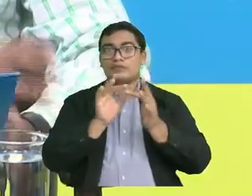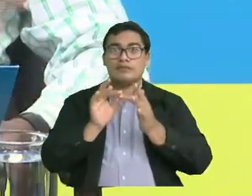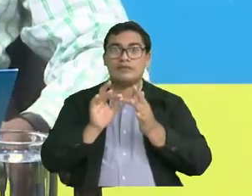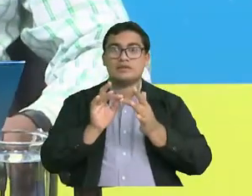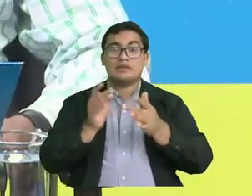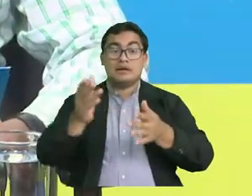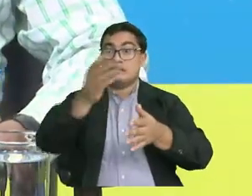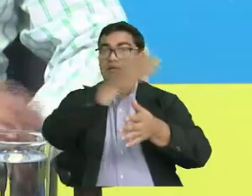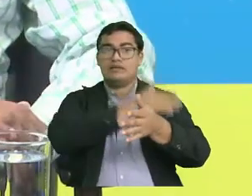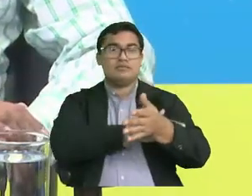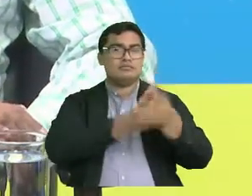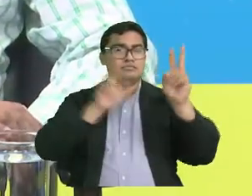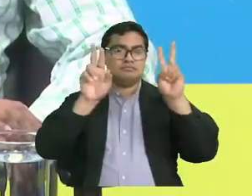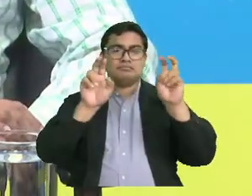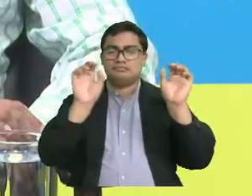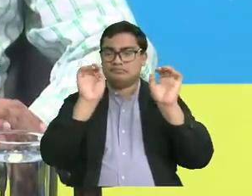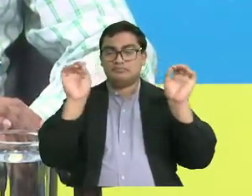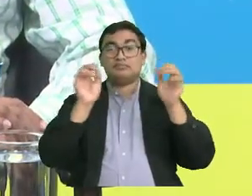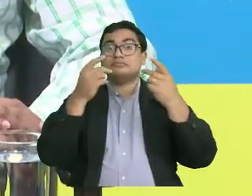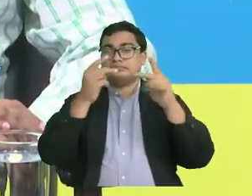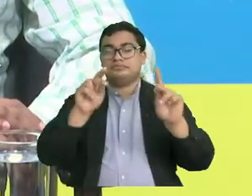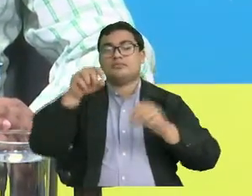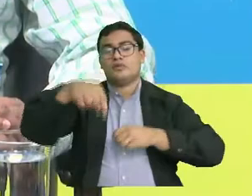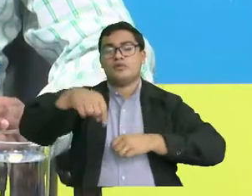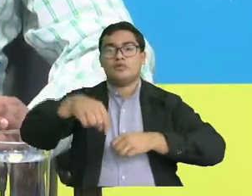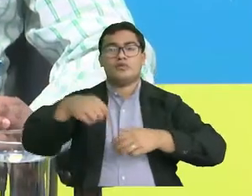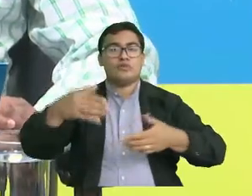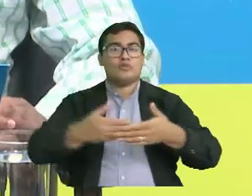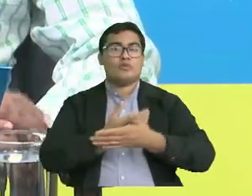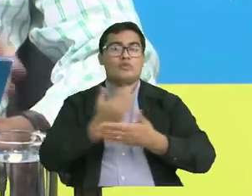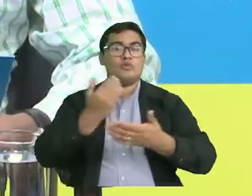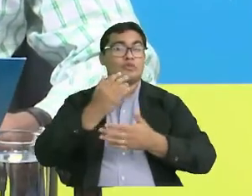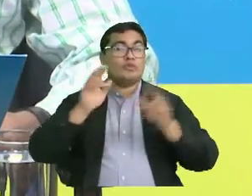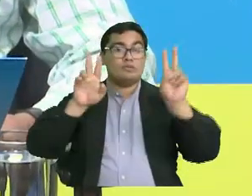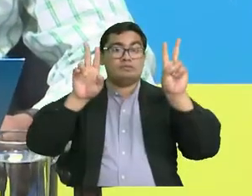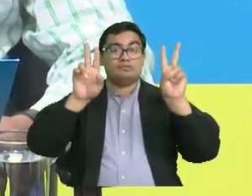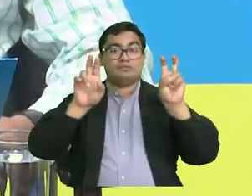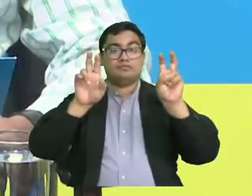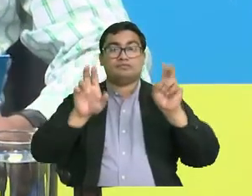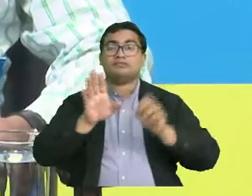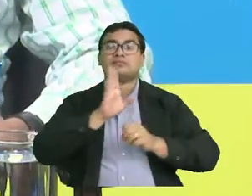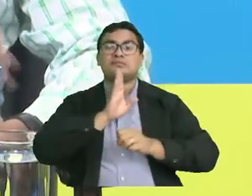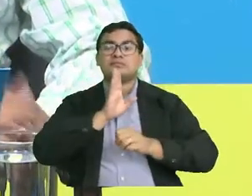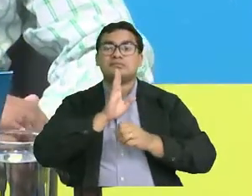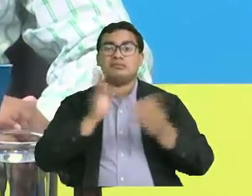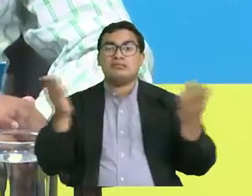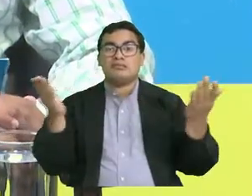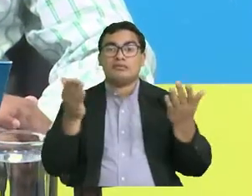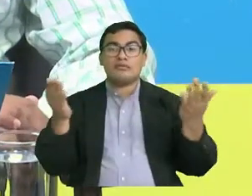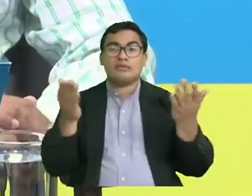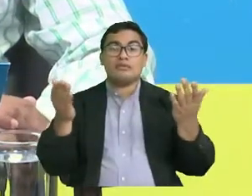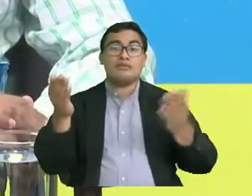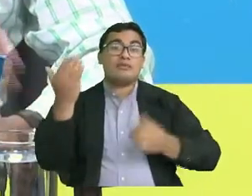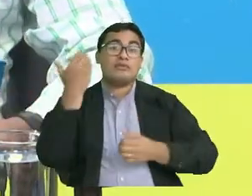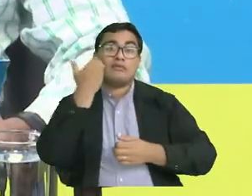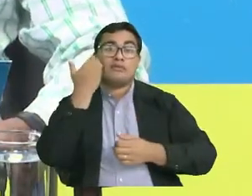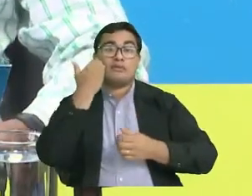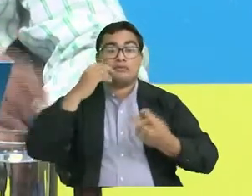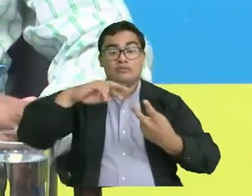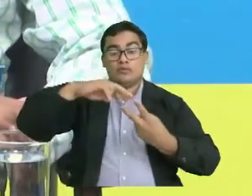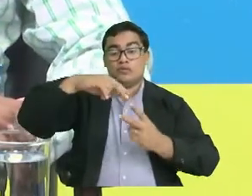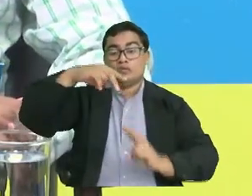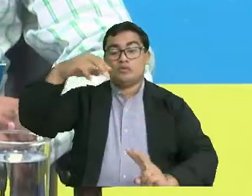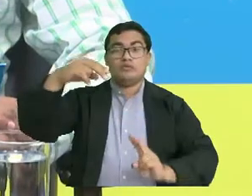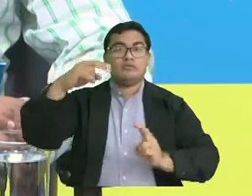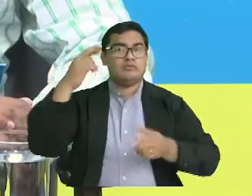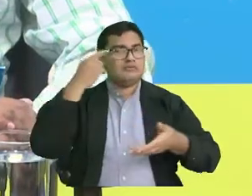habíamos tocado en estos transcurso de casi 2 años de estar al aire. Vamos a seguir hablando sobre las enfermedades genéticas. Creo